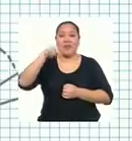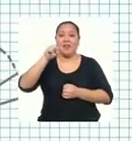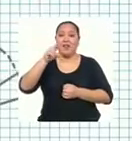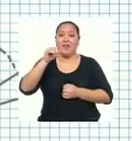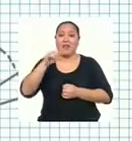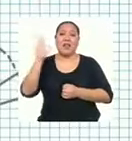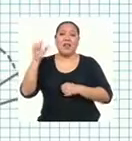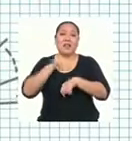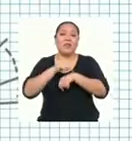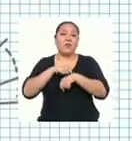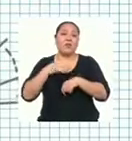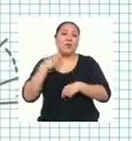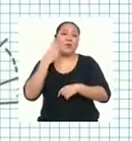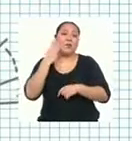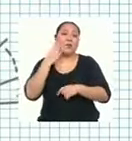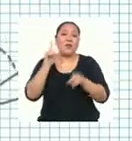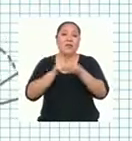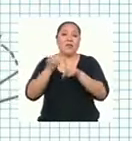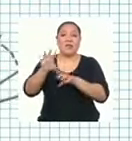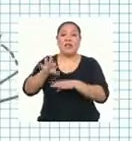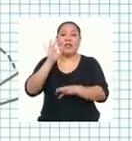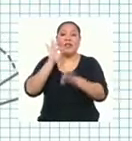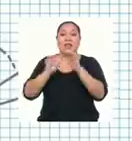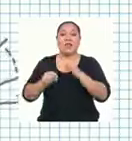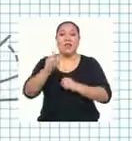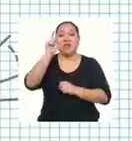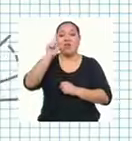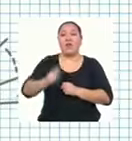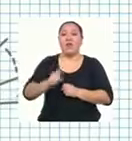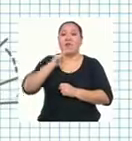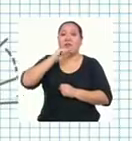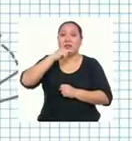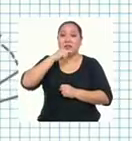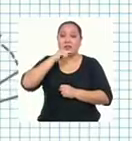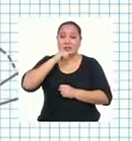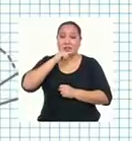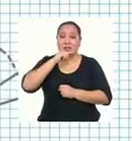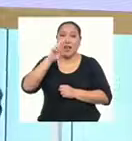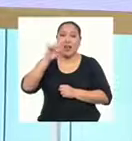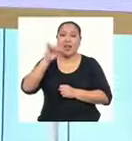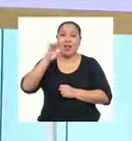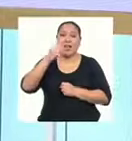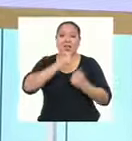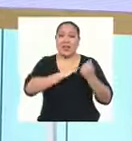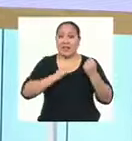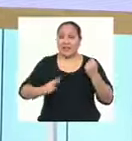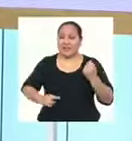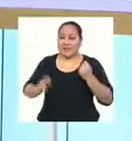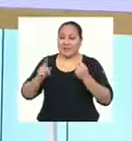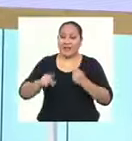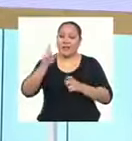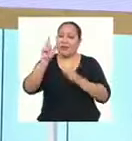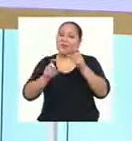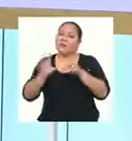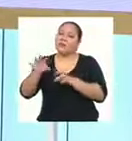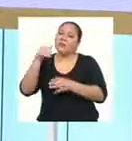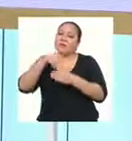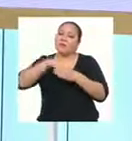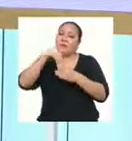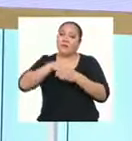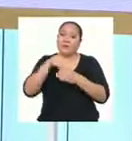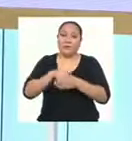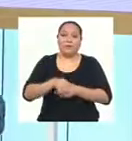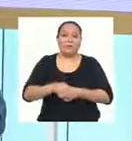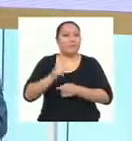mamá, también se elegía como reina del carnaval a la candidata que más votos tenía. Pero los carnavales eran